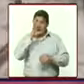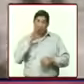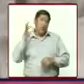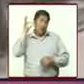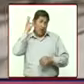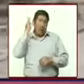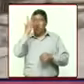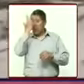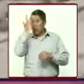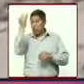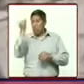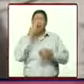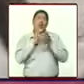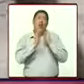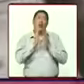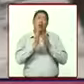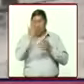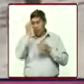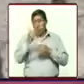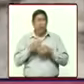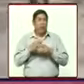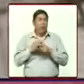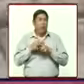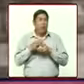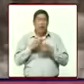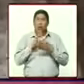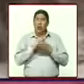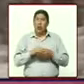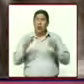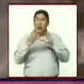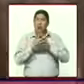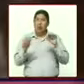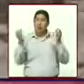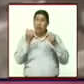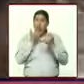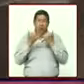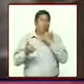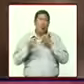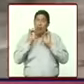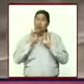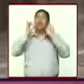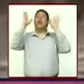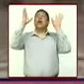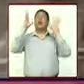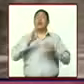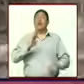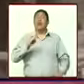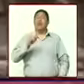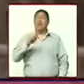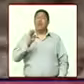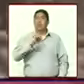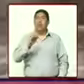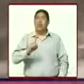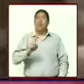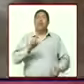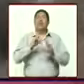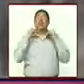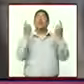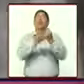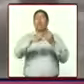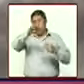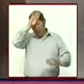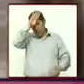por habernos hablado, por lo menos brevemente, para contarnos esta dramática situación que se vive en Baures, en el departamento de